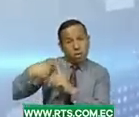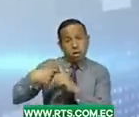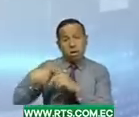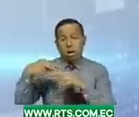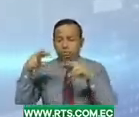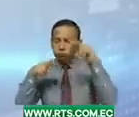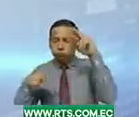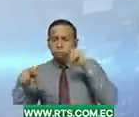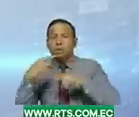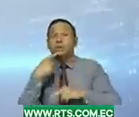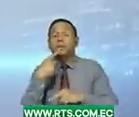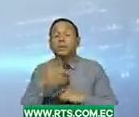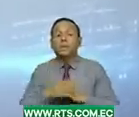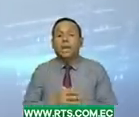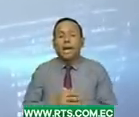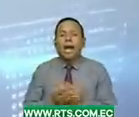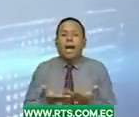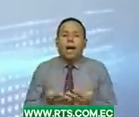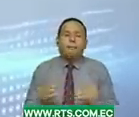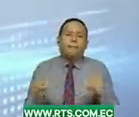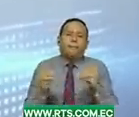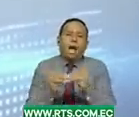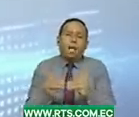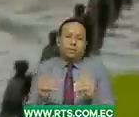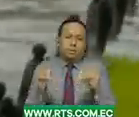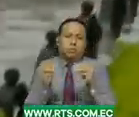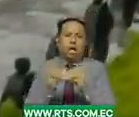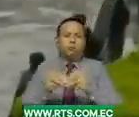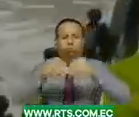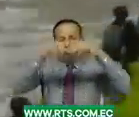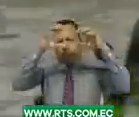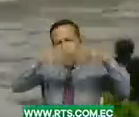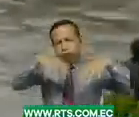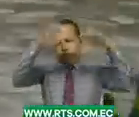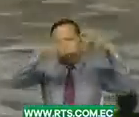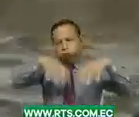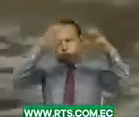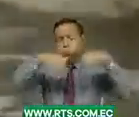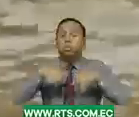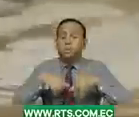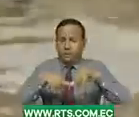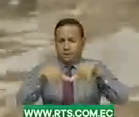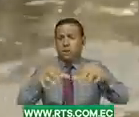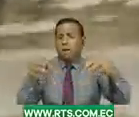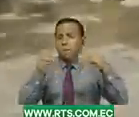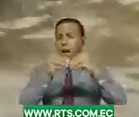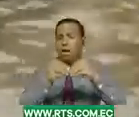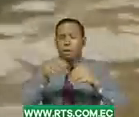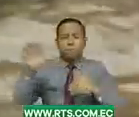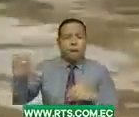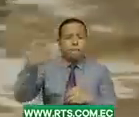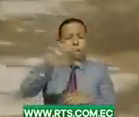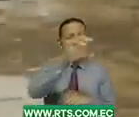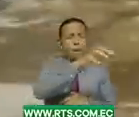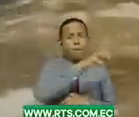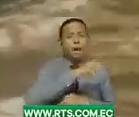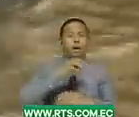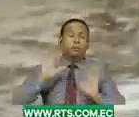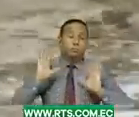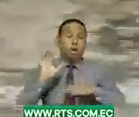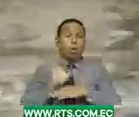un incremento en las frecuencias y en la intensidad de las lluvias en distintos sectores del